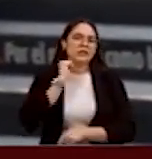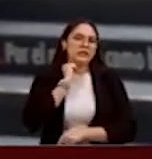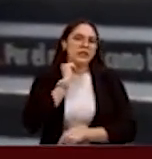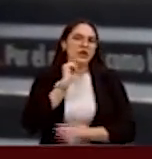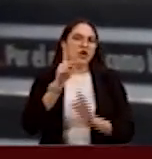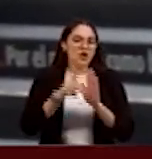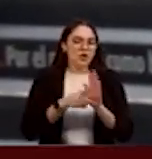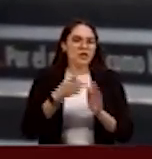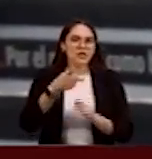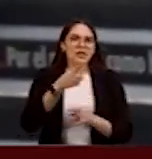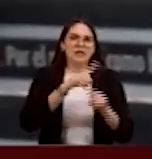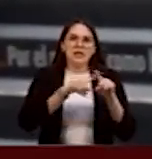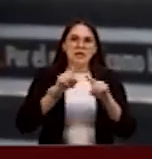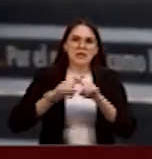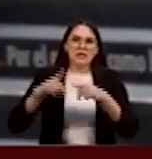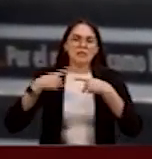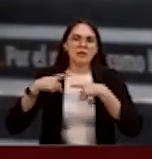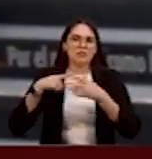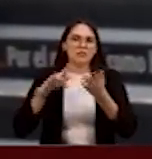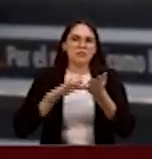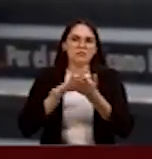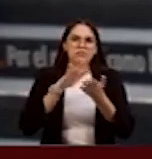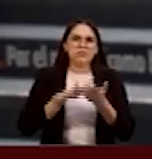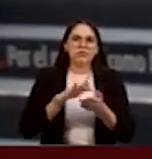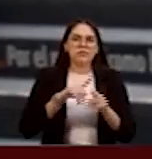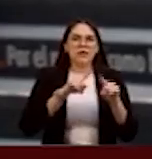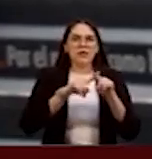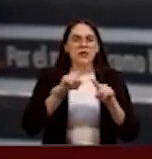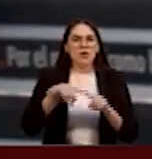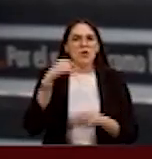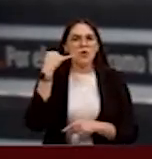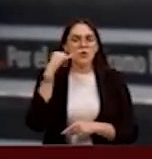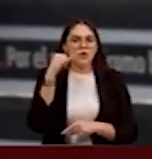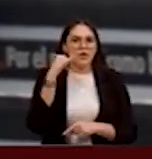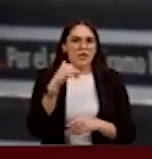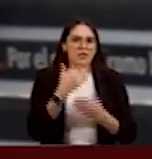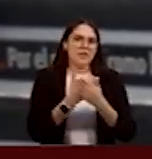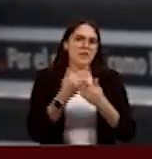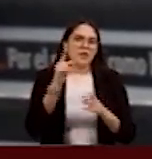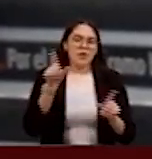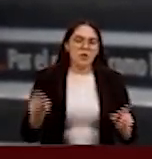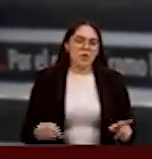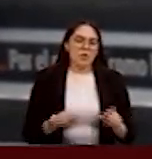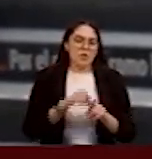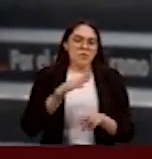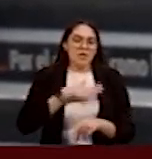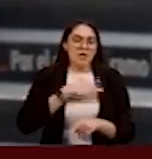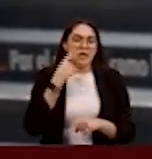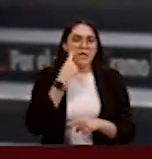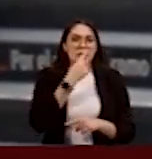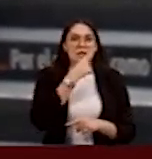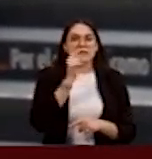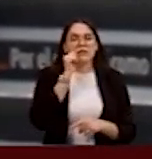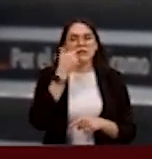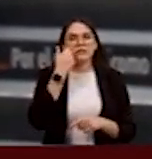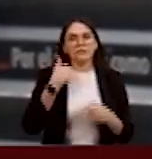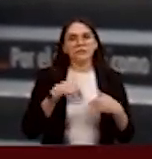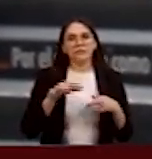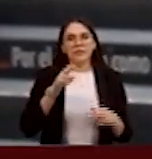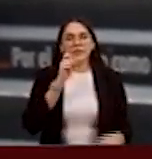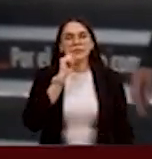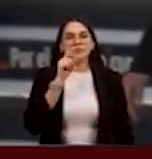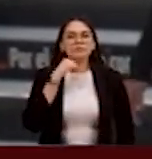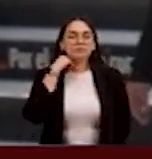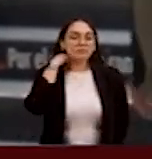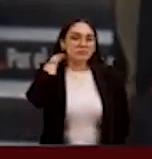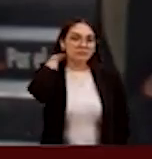el apoyo de la voluntad popular de los yucatecos. Y a grandes rasgos mi expectativa es precisamente representar esos temas